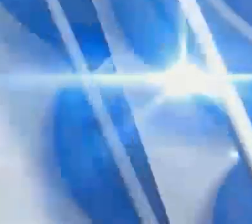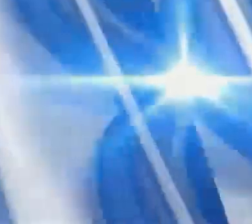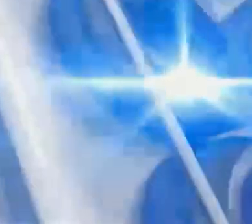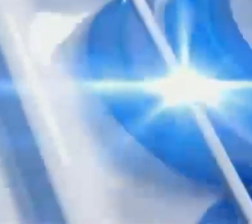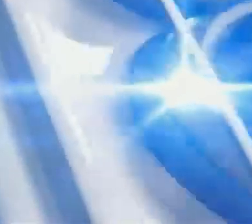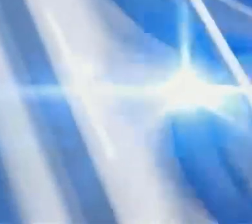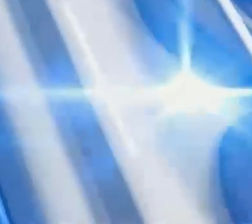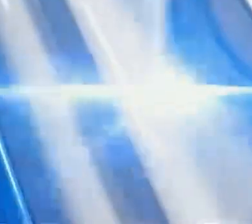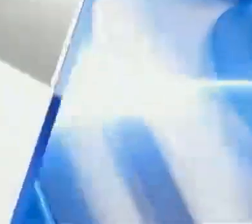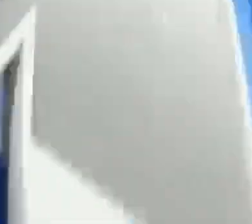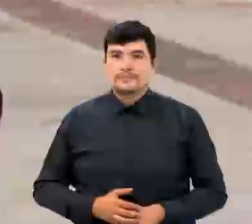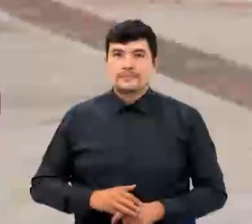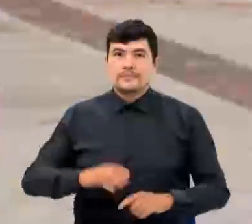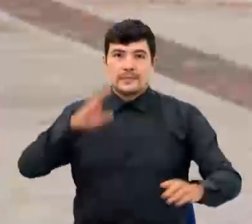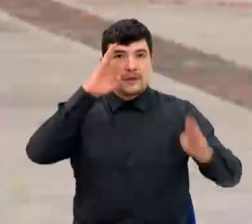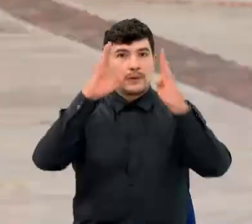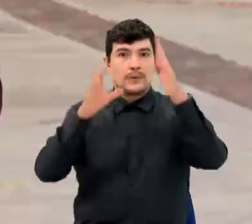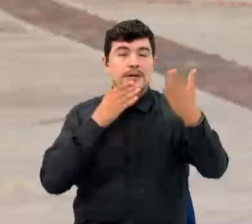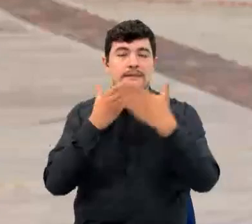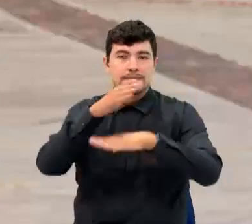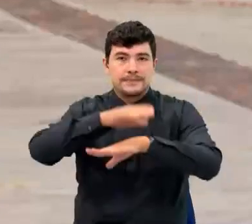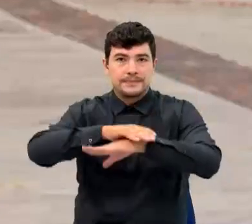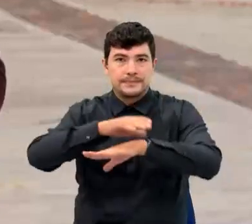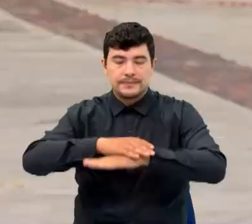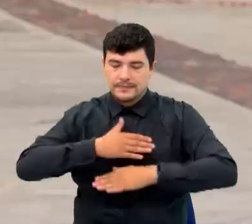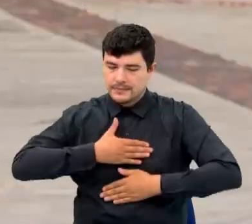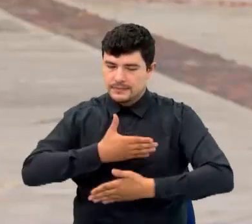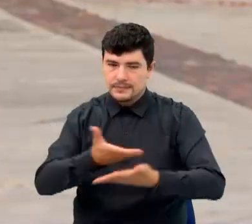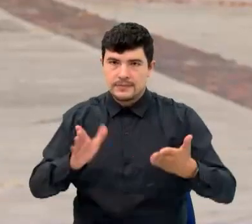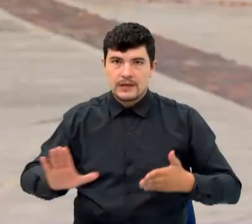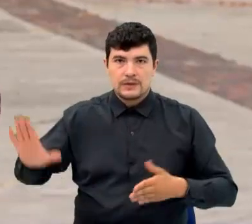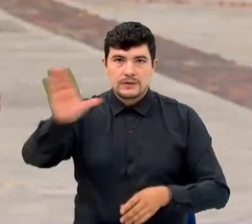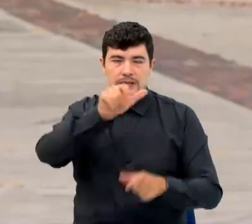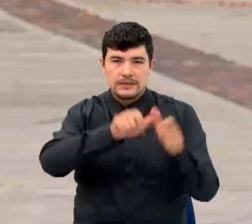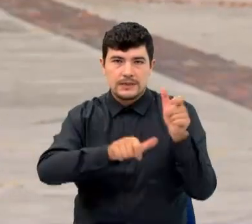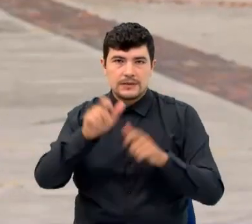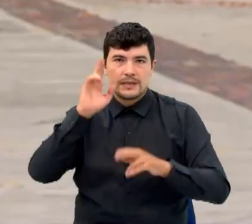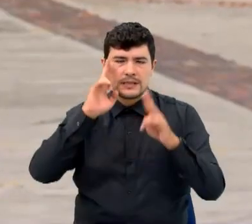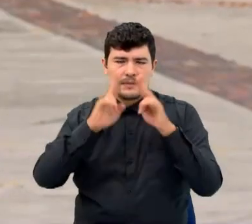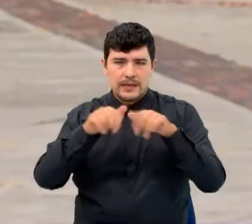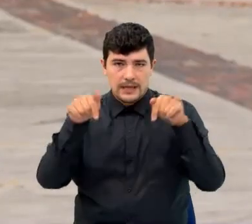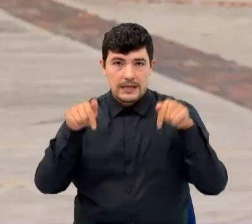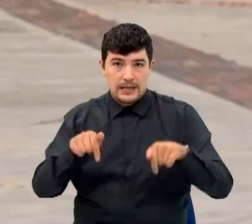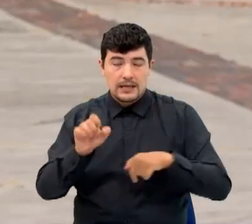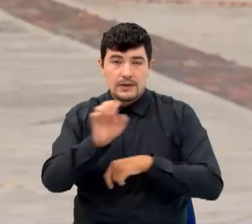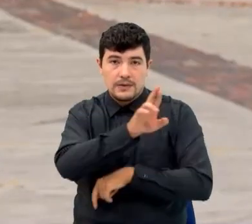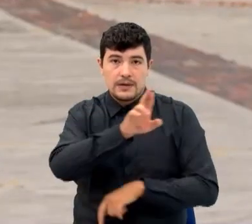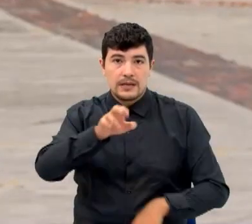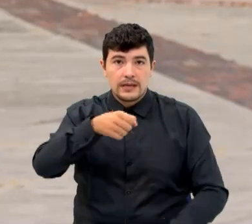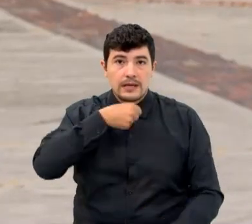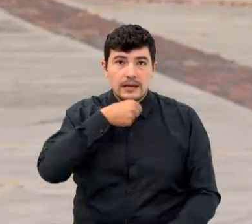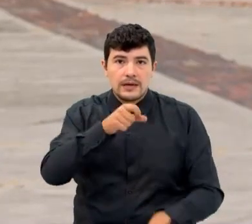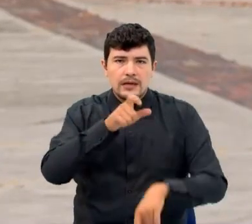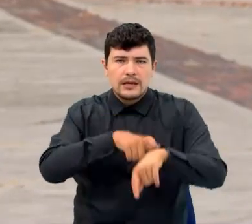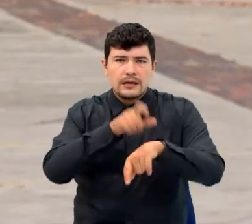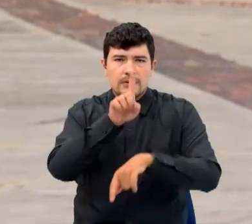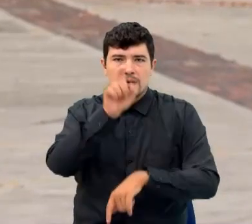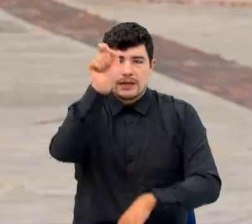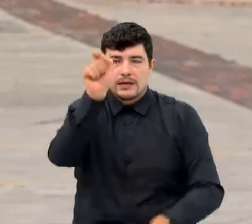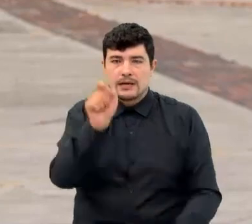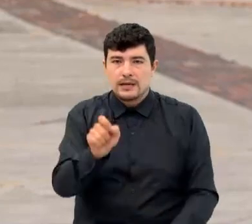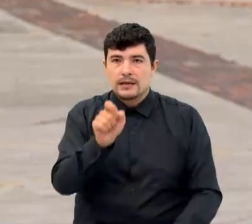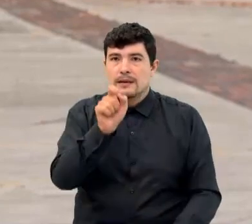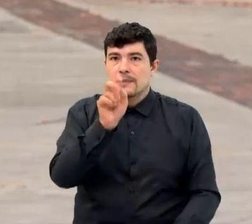Hola, ¿qué tal, Marcia y televidentes? Pues un saludo para usted y para todas aquellas personas que están conectadas con Oriente Noticias. 1:24 de la tarde. Se trata